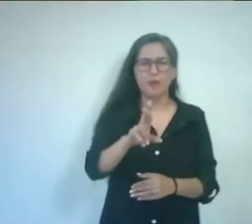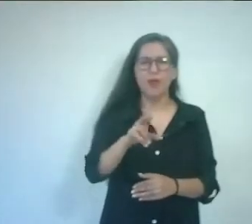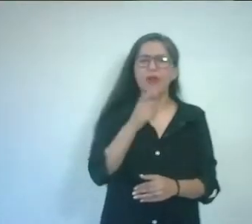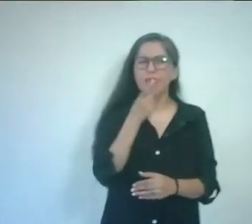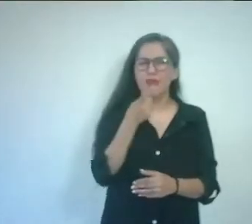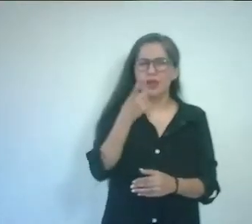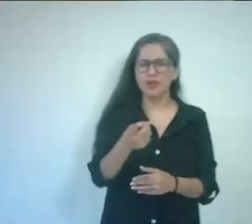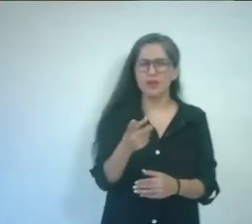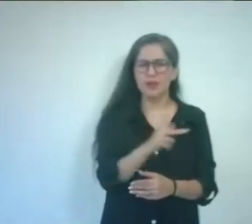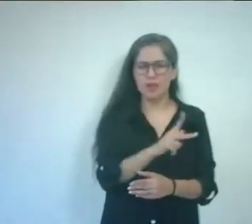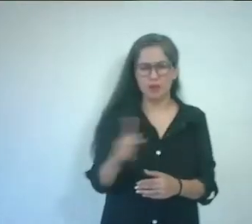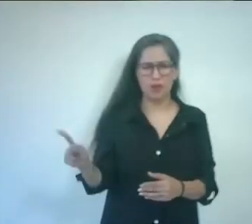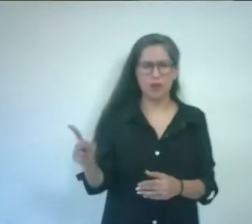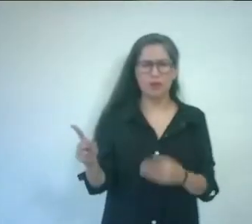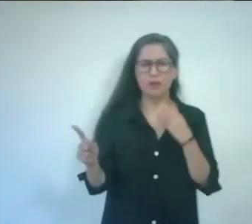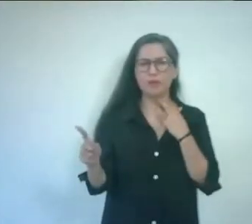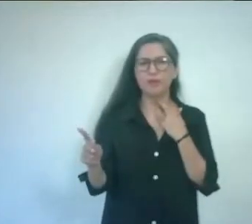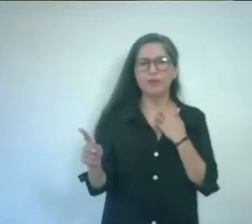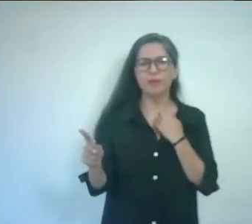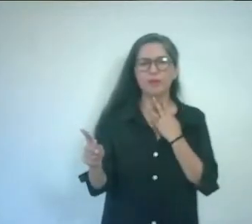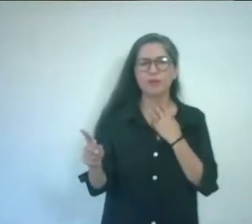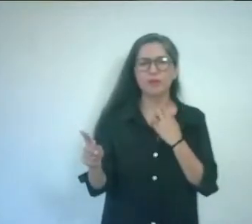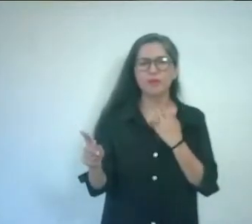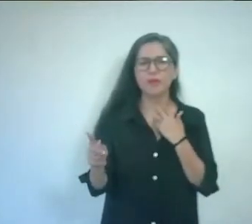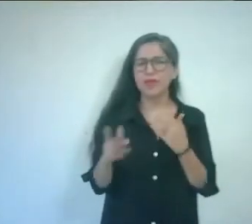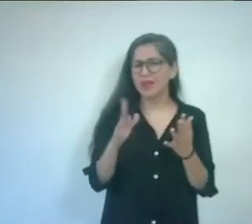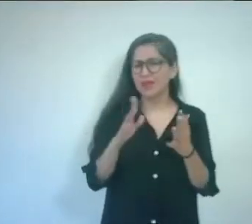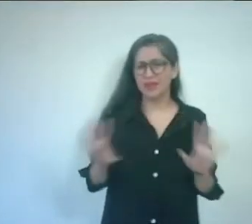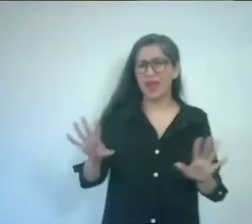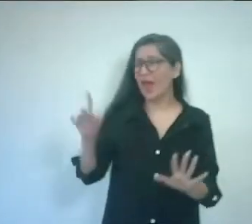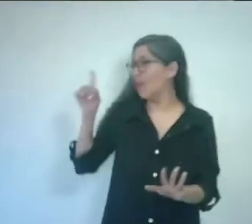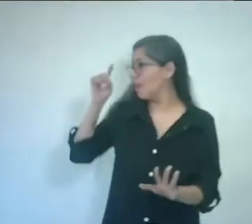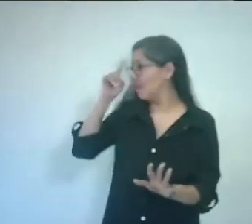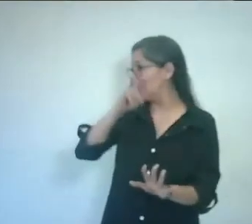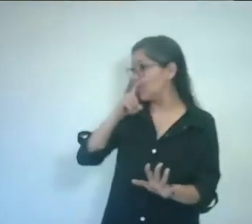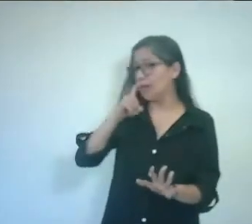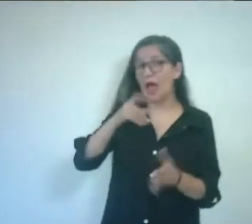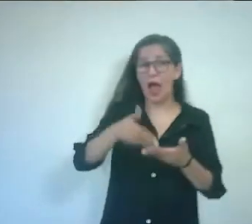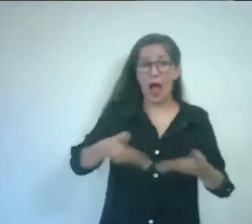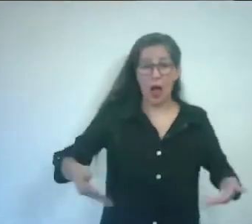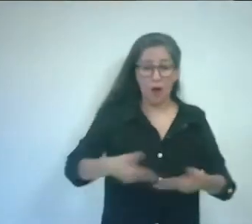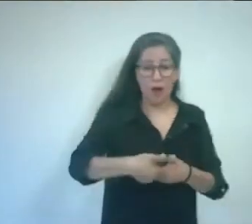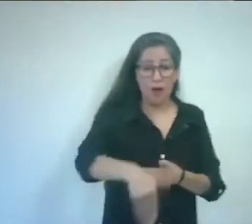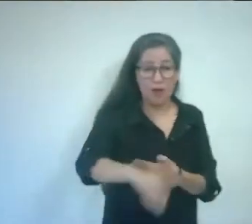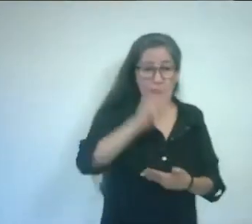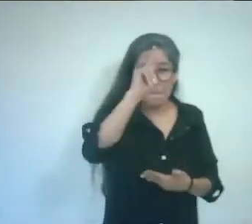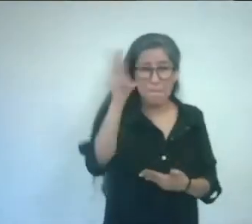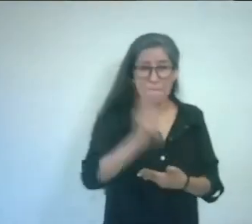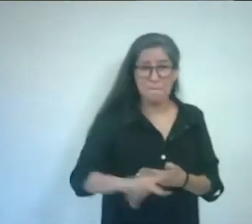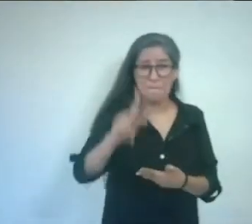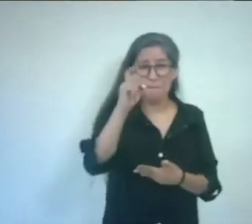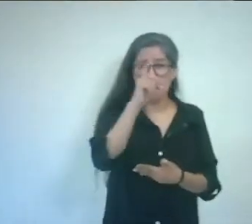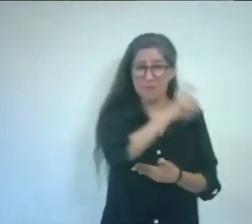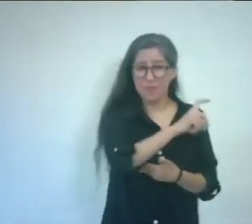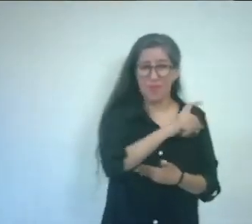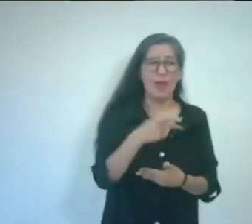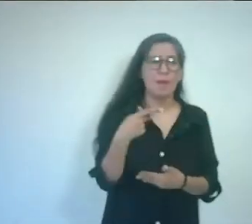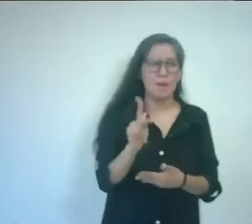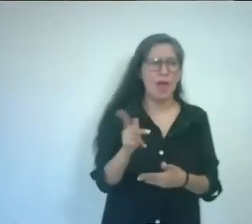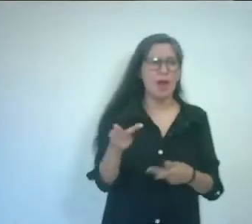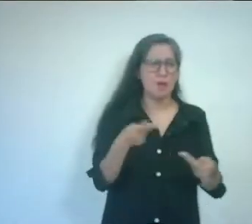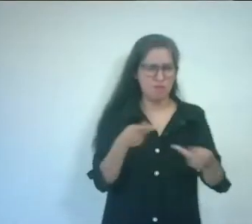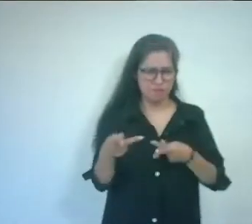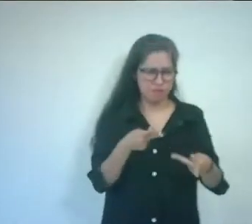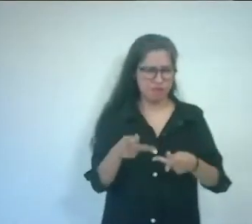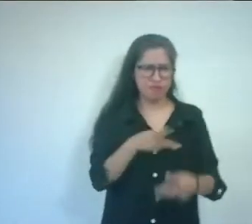Decirles a todos, a todas, que ya hicimos lo difícil, sigue lo más difícil, como ya decía el consejero Gerardo Lomelí, pero estamos preparados y preparadas para